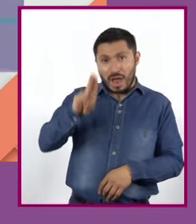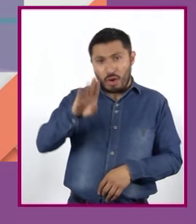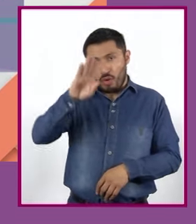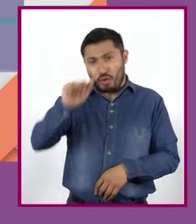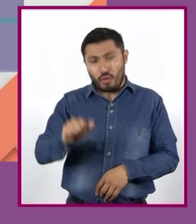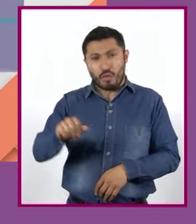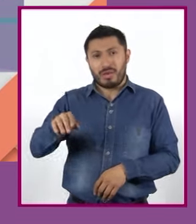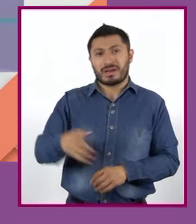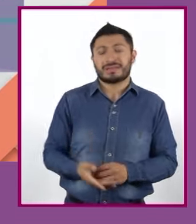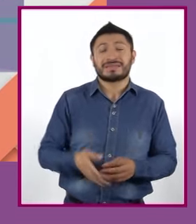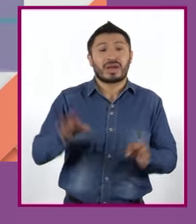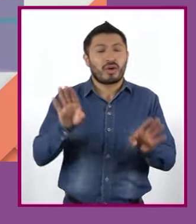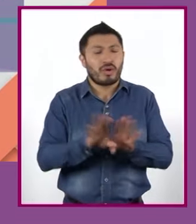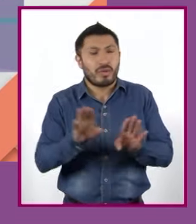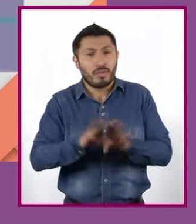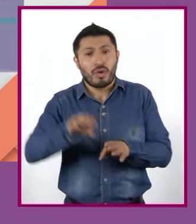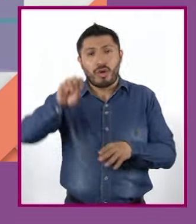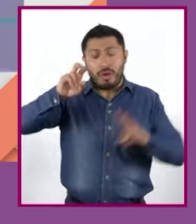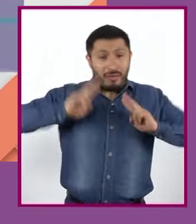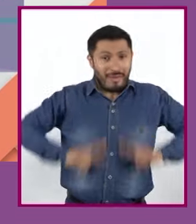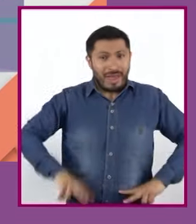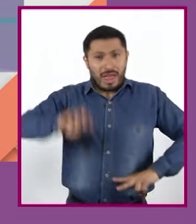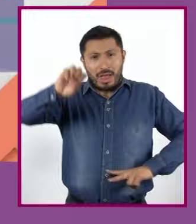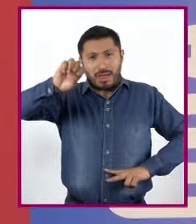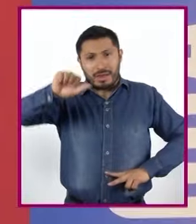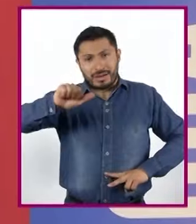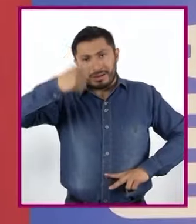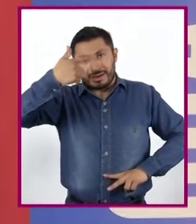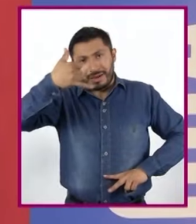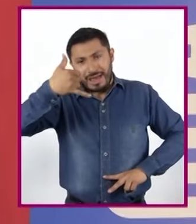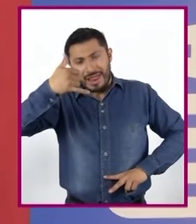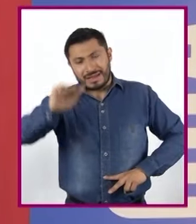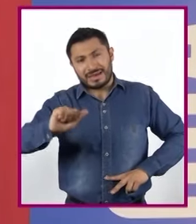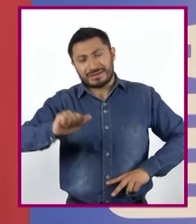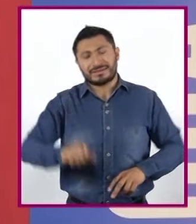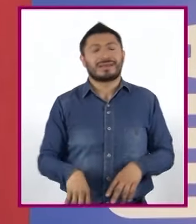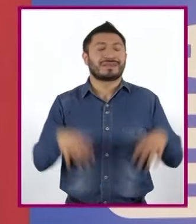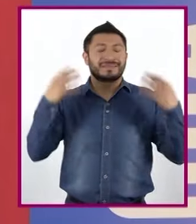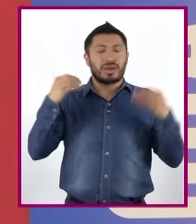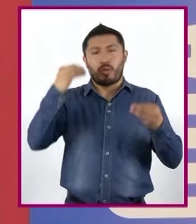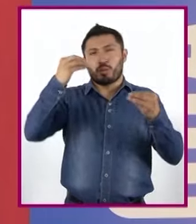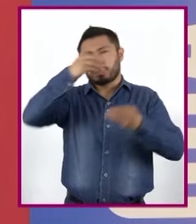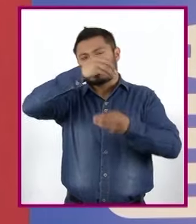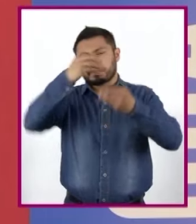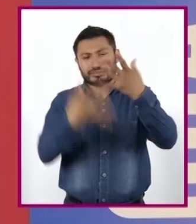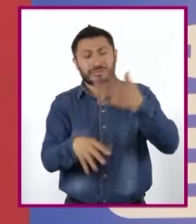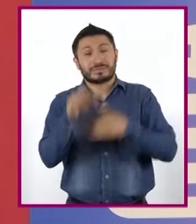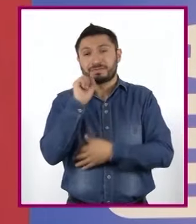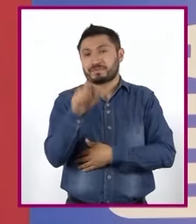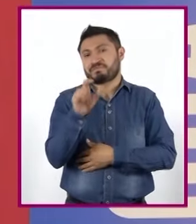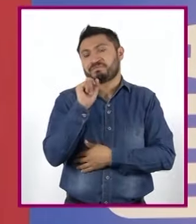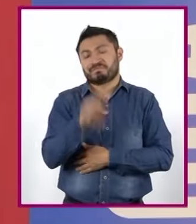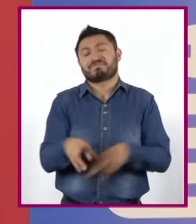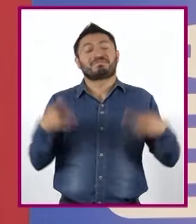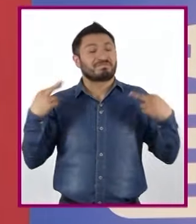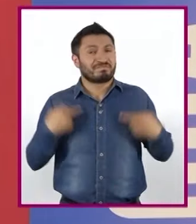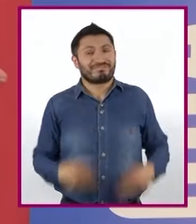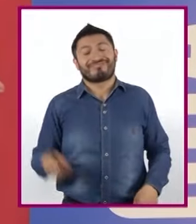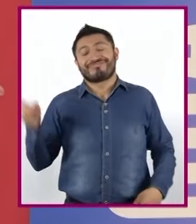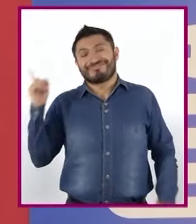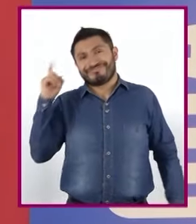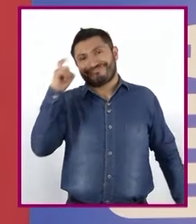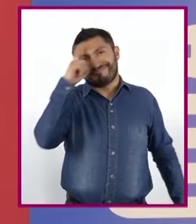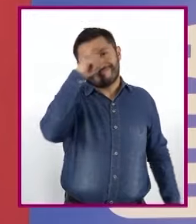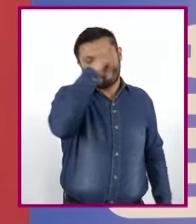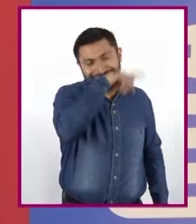vestidos suelen decirles saya. Profesora, ¿cuántas variantes para la misma cosa? Sí que será complicado ir